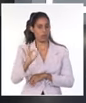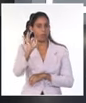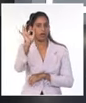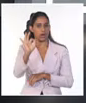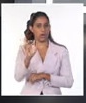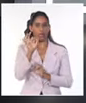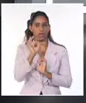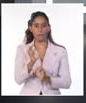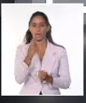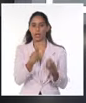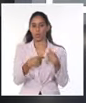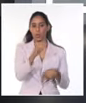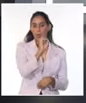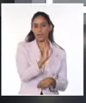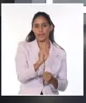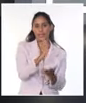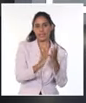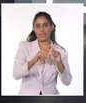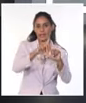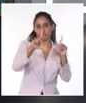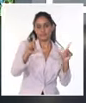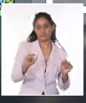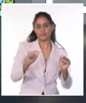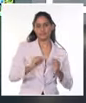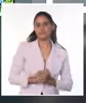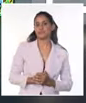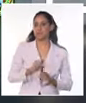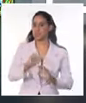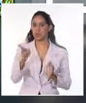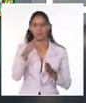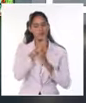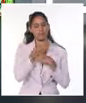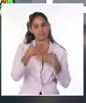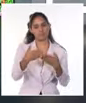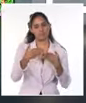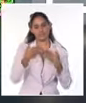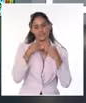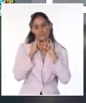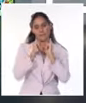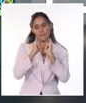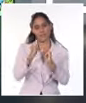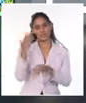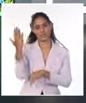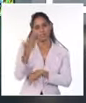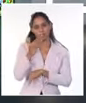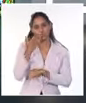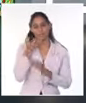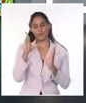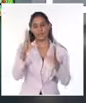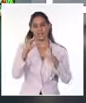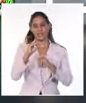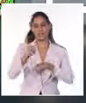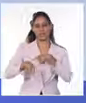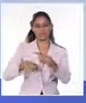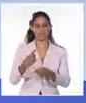el Oriente del país y hacia zonas del interior esto es todo en cuanto a la información meteorológica que tengan un feliz día y hasta mañana